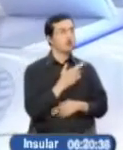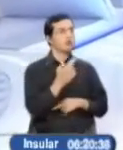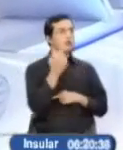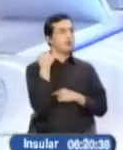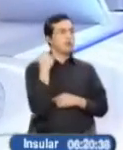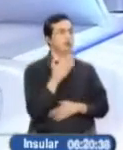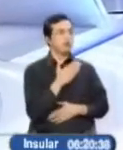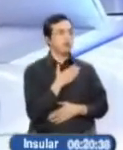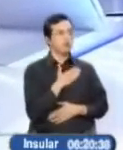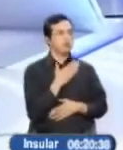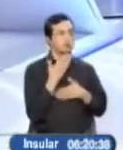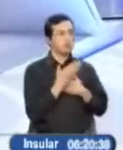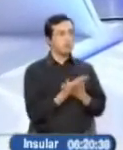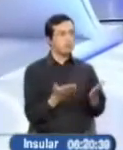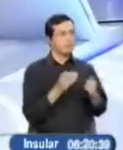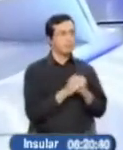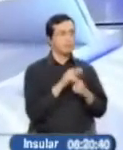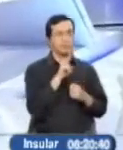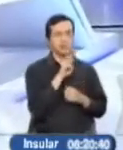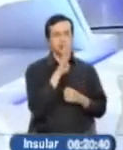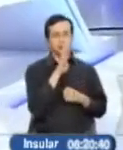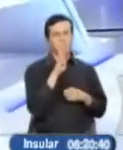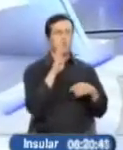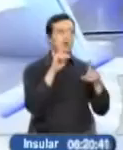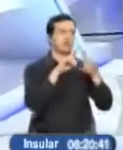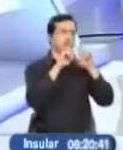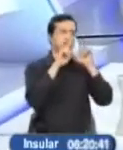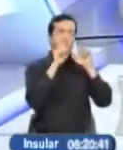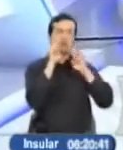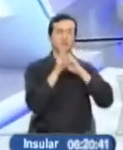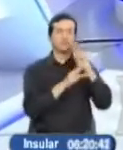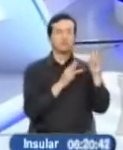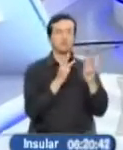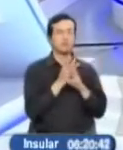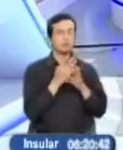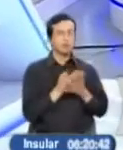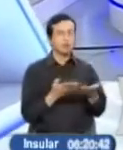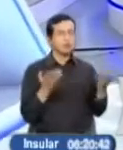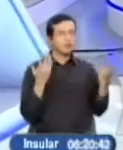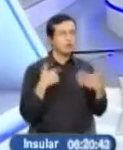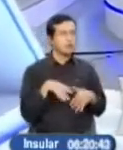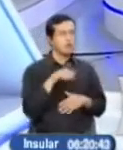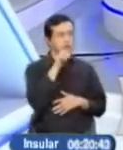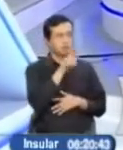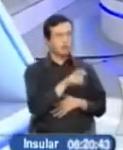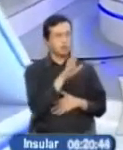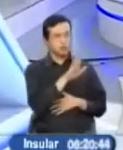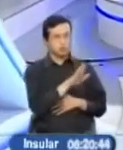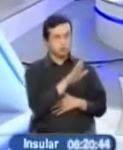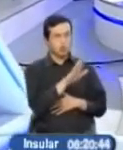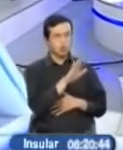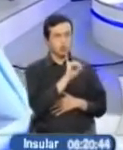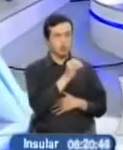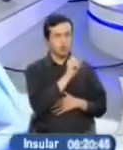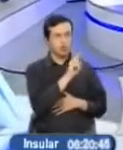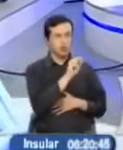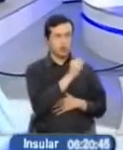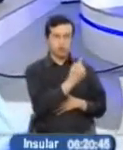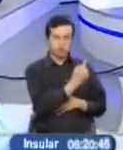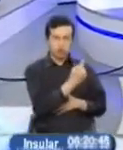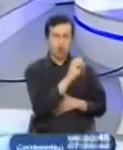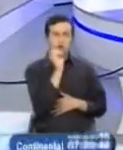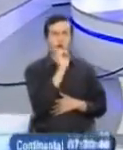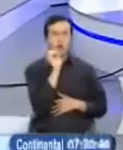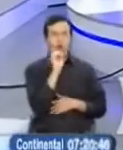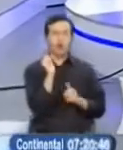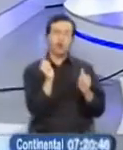de construir 20 y pico de plantas en el mundo, ¿lo ha hecho Jorge Vivar con su empresa o Jorge Vivar